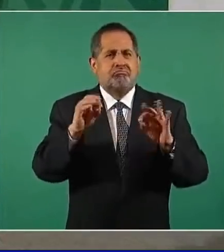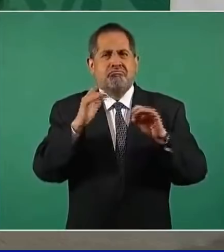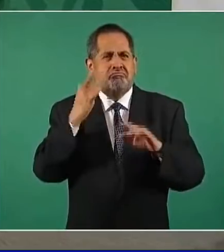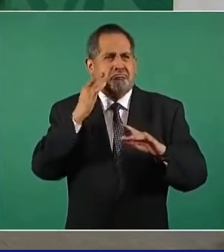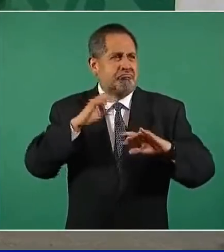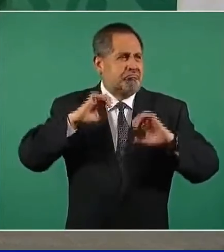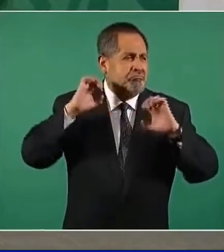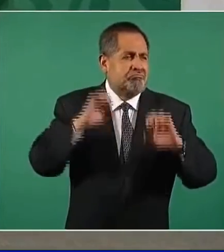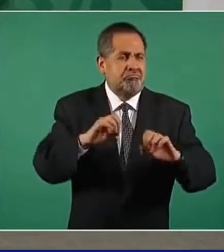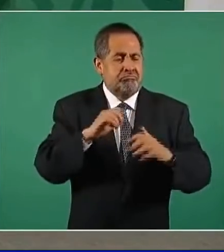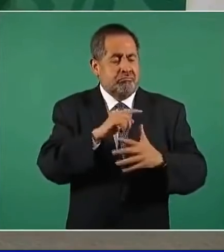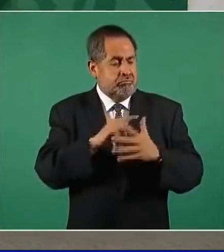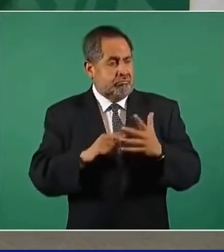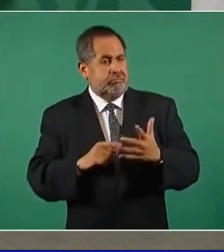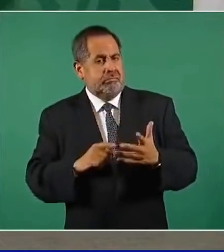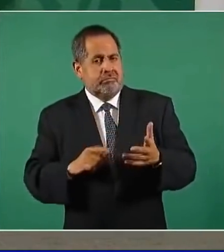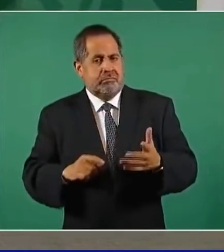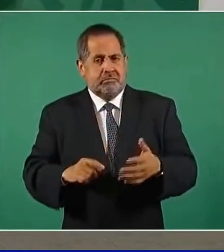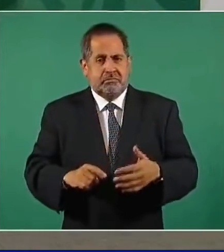lujosísimas,